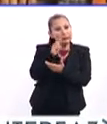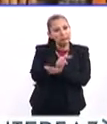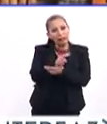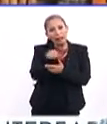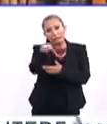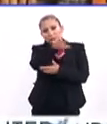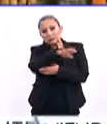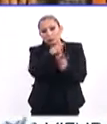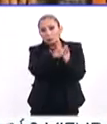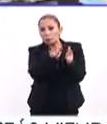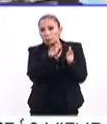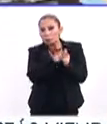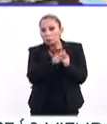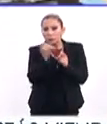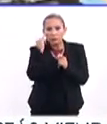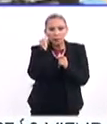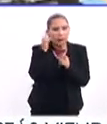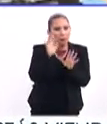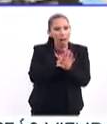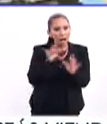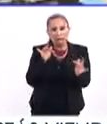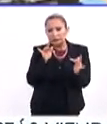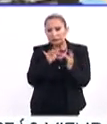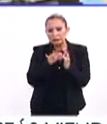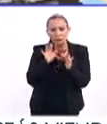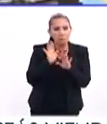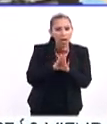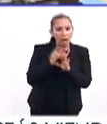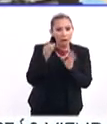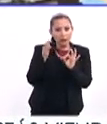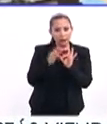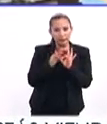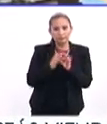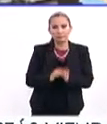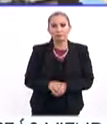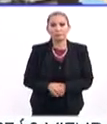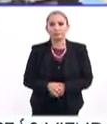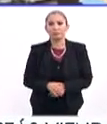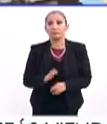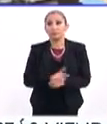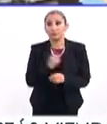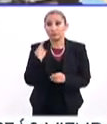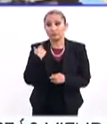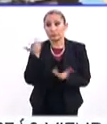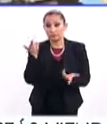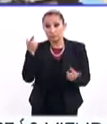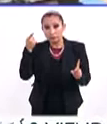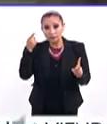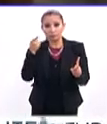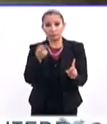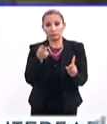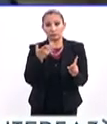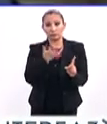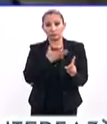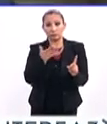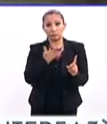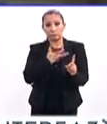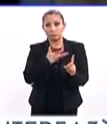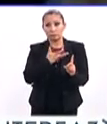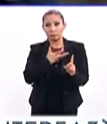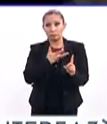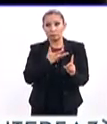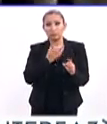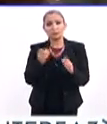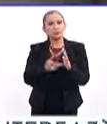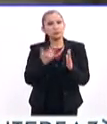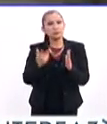visión, ¿no? De una forma mucho más directa, constante y pertinente, ¿no? Porque la objetividad también cuenta y debe contar, porque